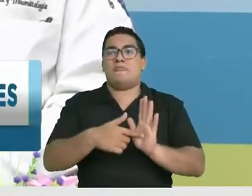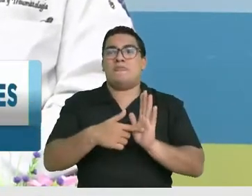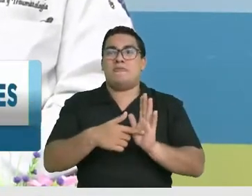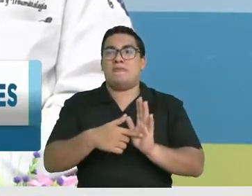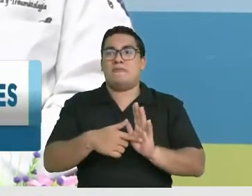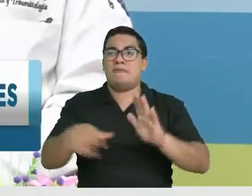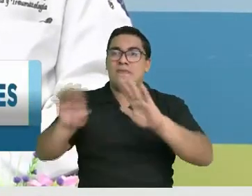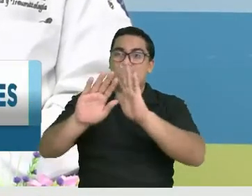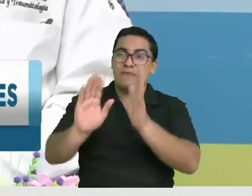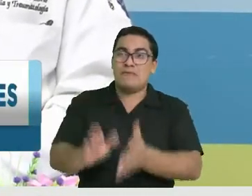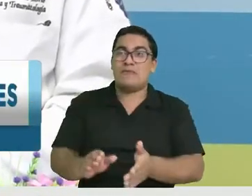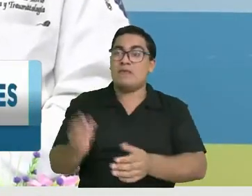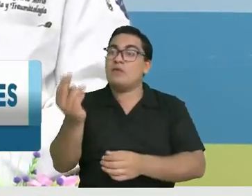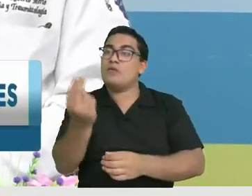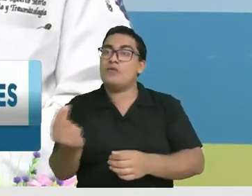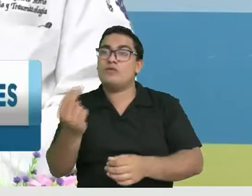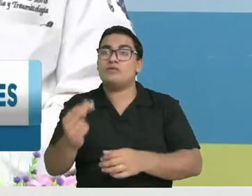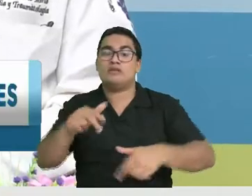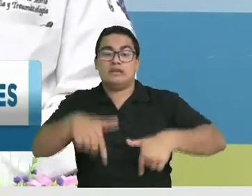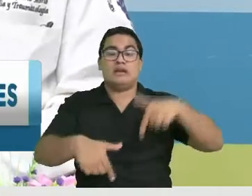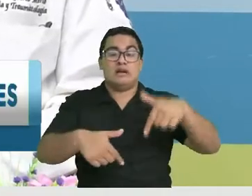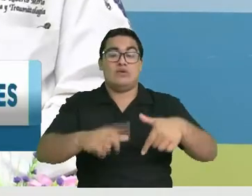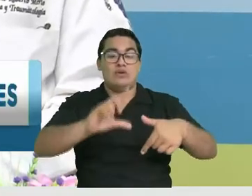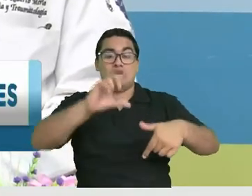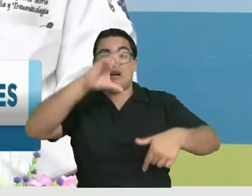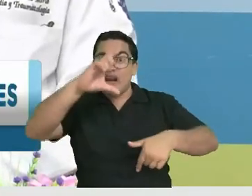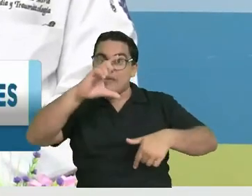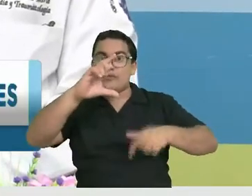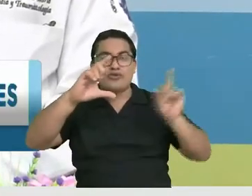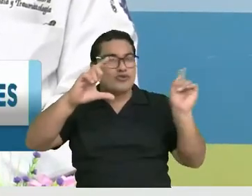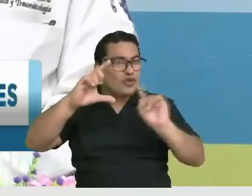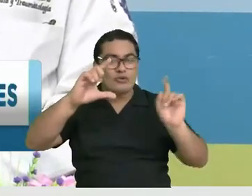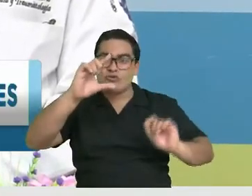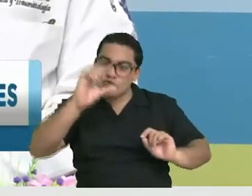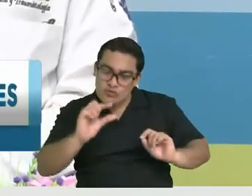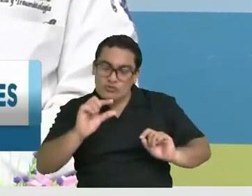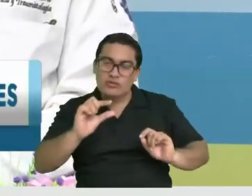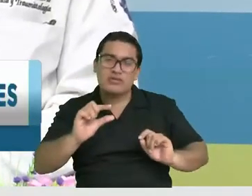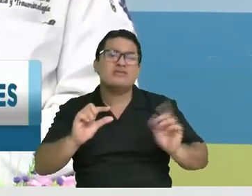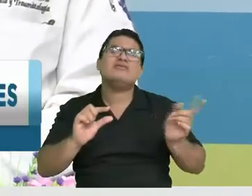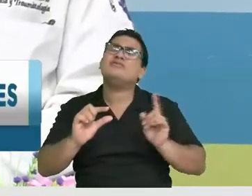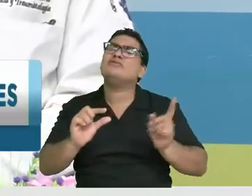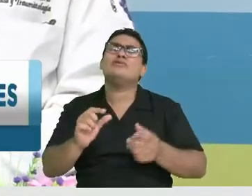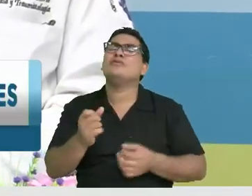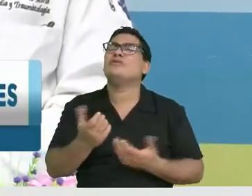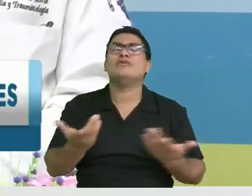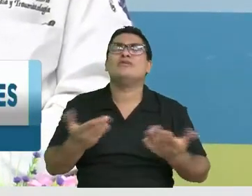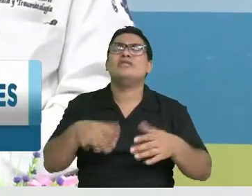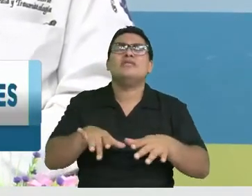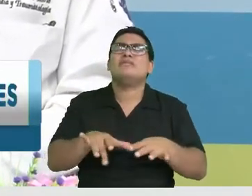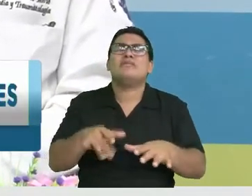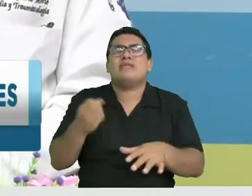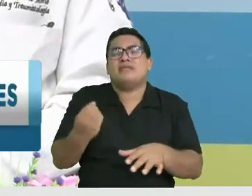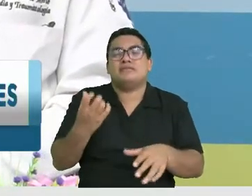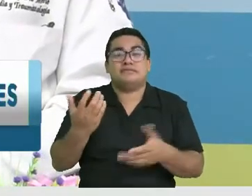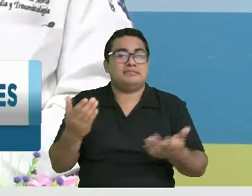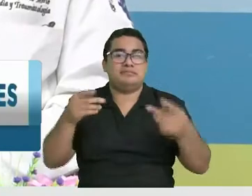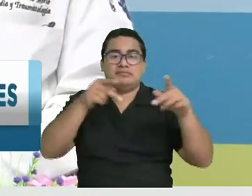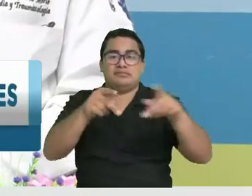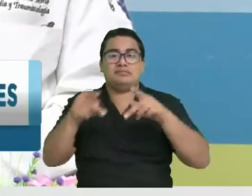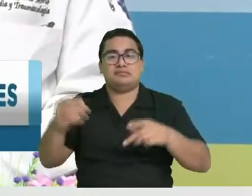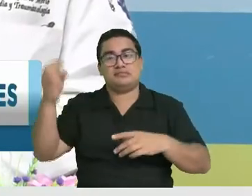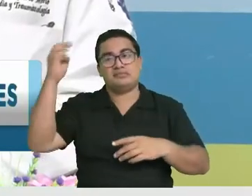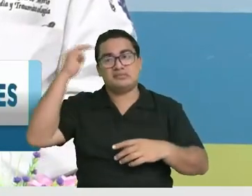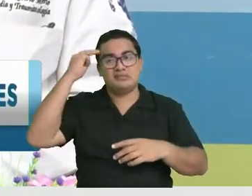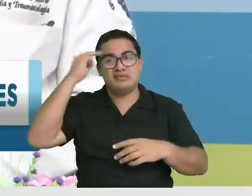tacones bajos, la respuesta de ellas, doctor, es que si uso tacón bajo, a mí me duele mi pie. Pero ya es algo mental. Sí, ya es algo mental, porque